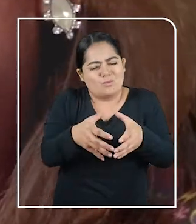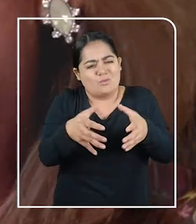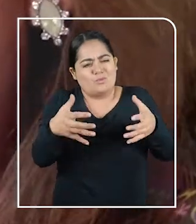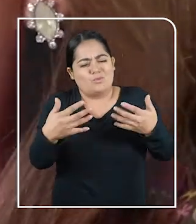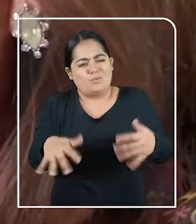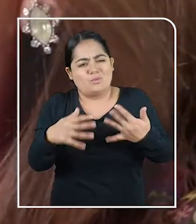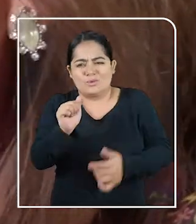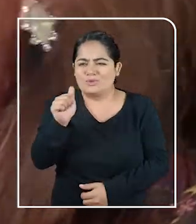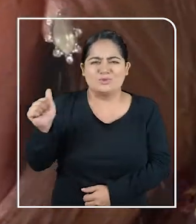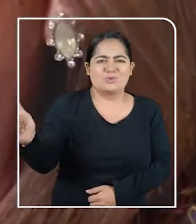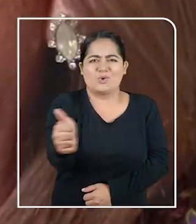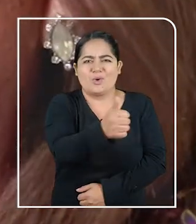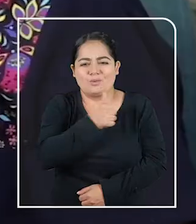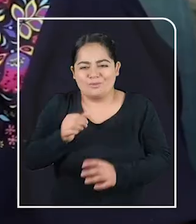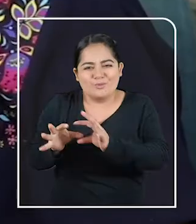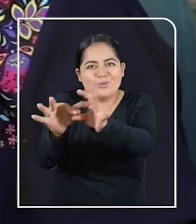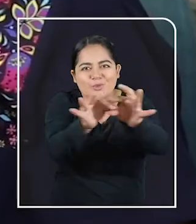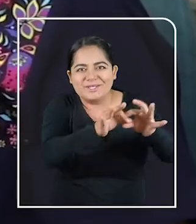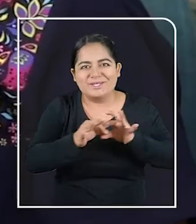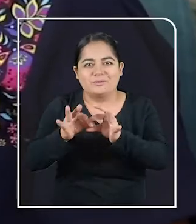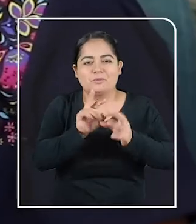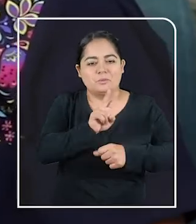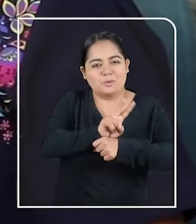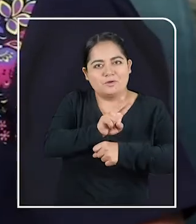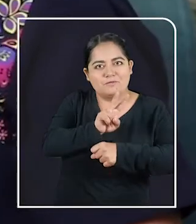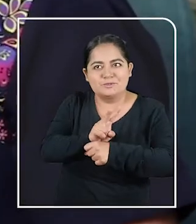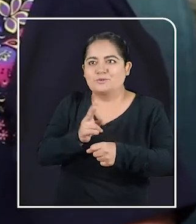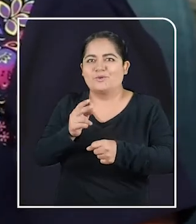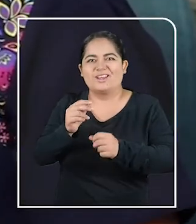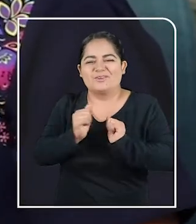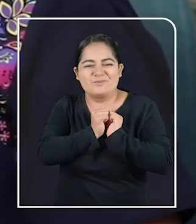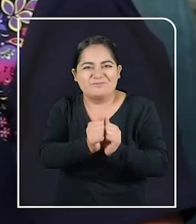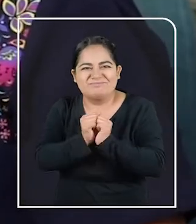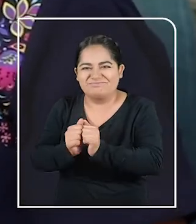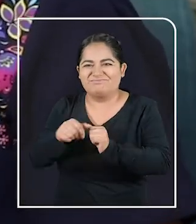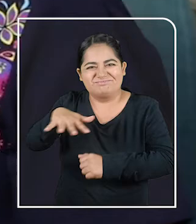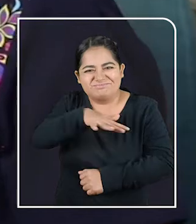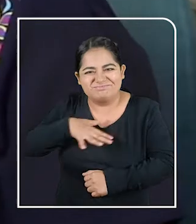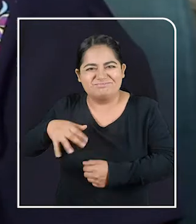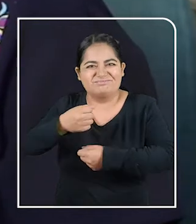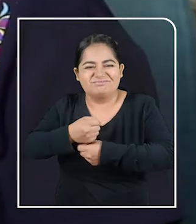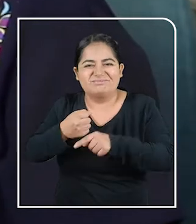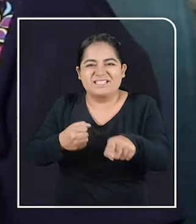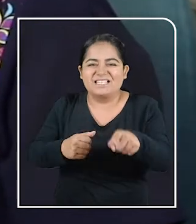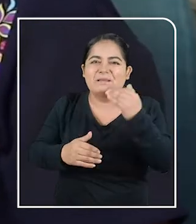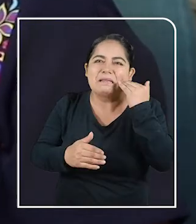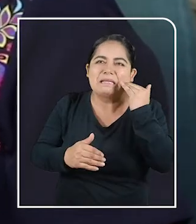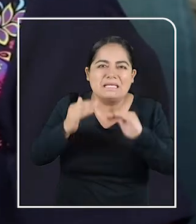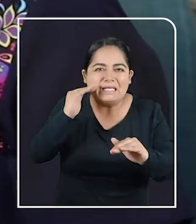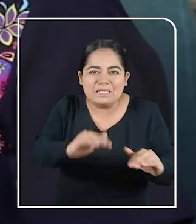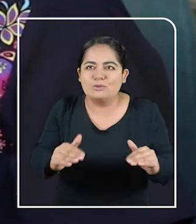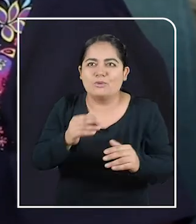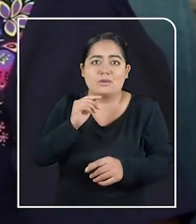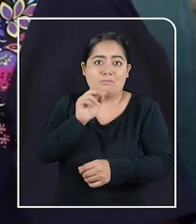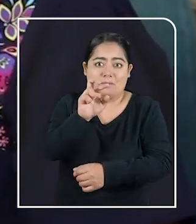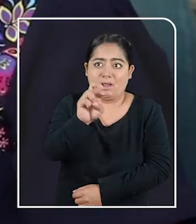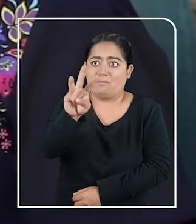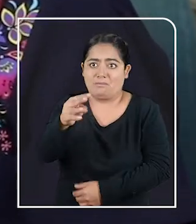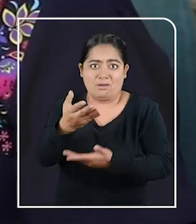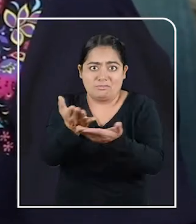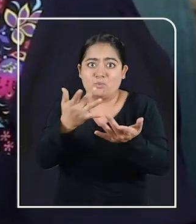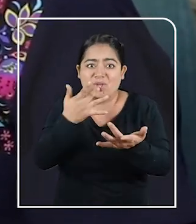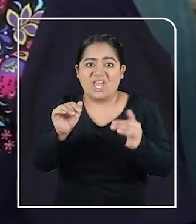que éramos todos como uno, ¿ya? Profesores, el equipo de aula, los niños, nuestros apoderados también, porque ellos estaban detrás